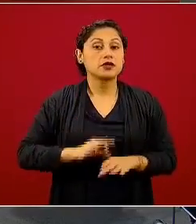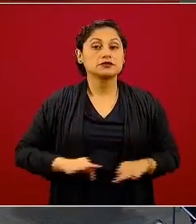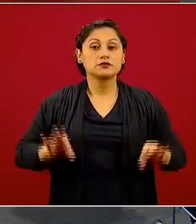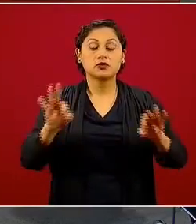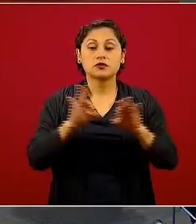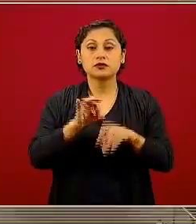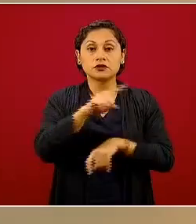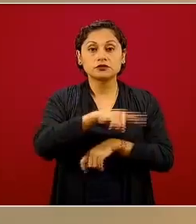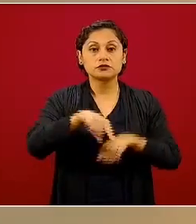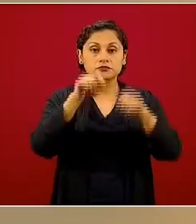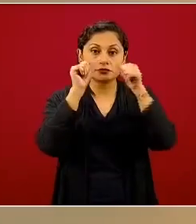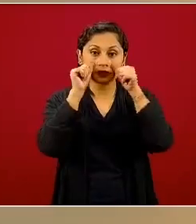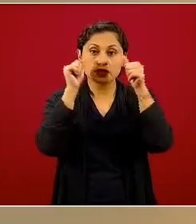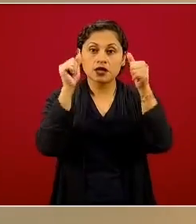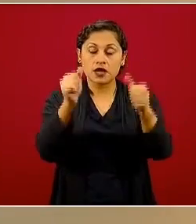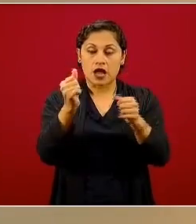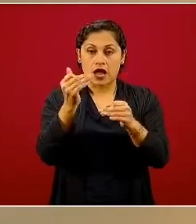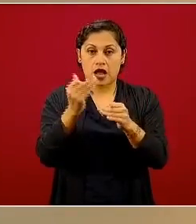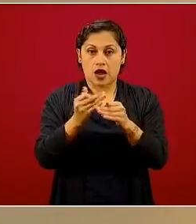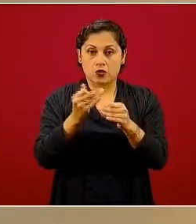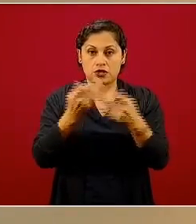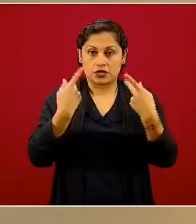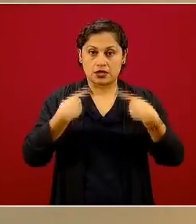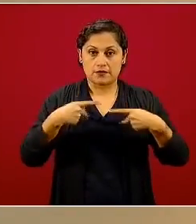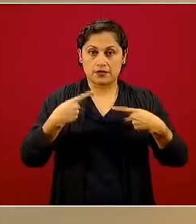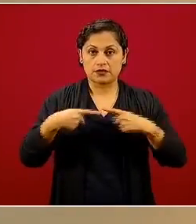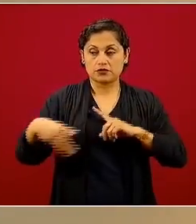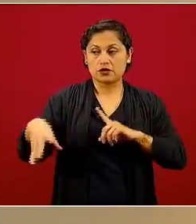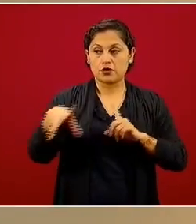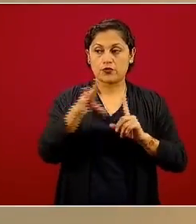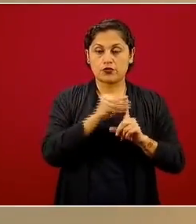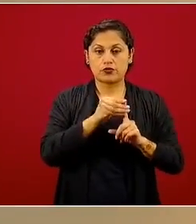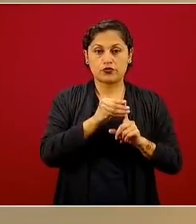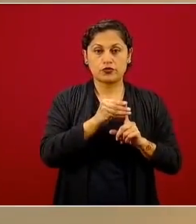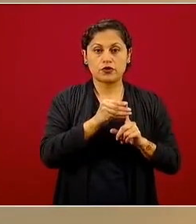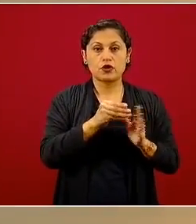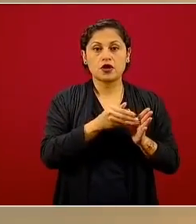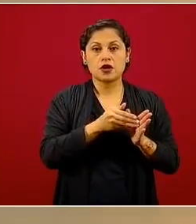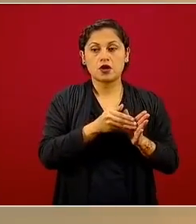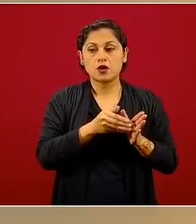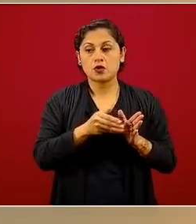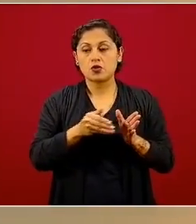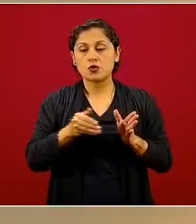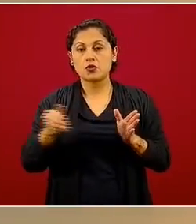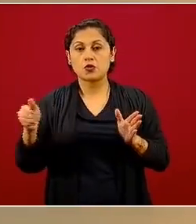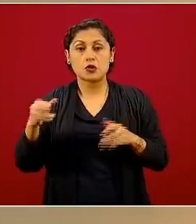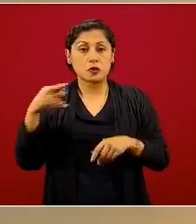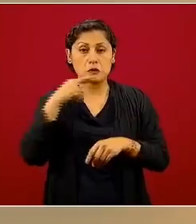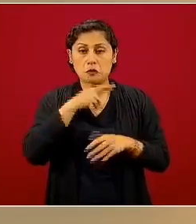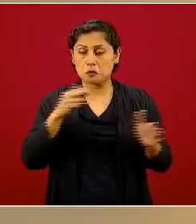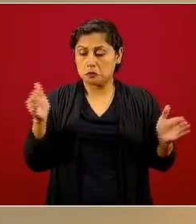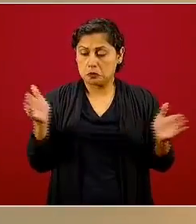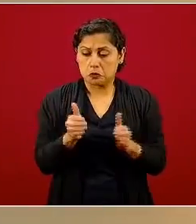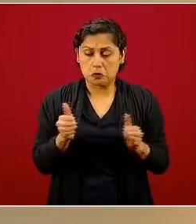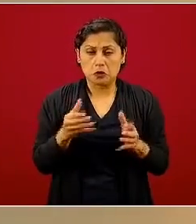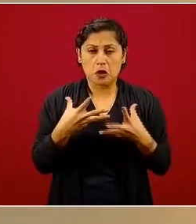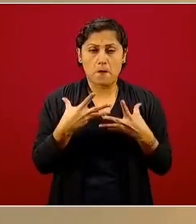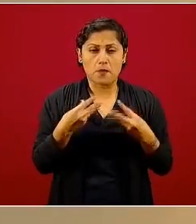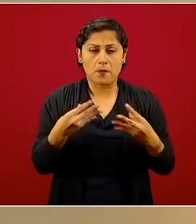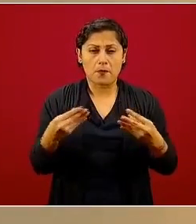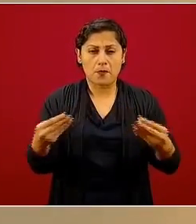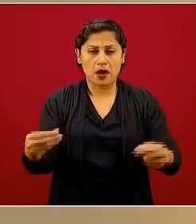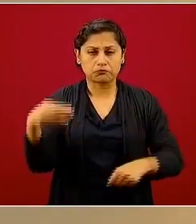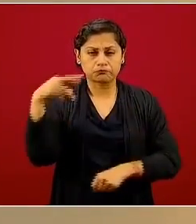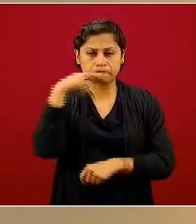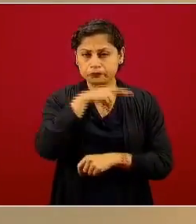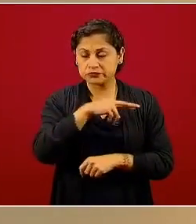contagios que pueden ocurrir no ocurran en un tiempo muy breve que sature y colapse el Sistema Nacional de